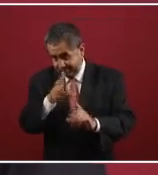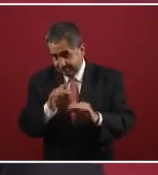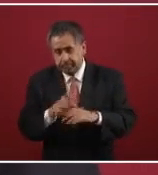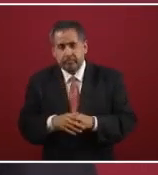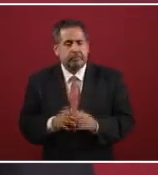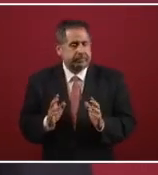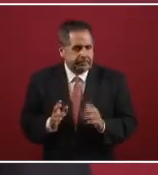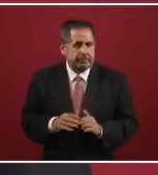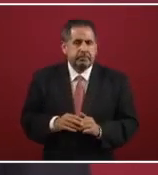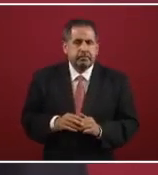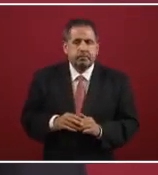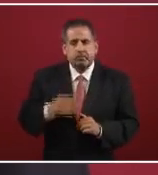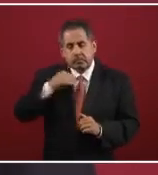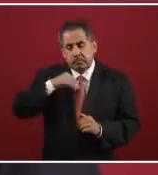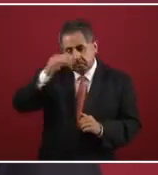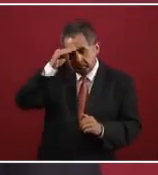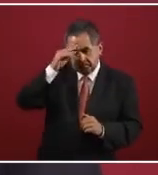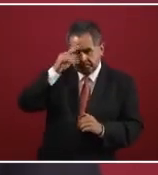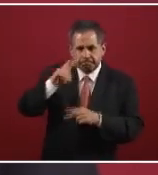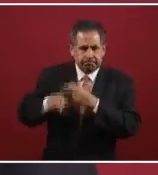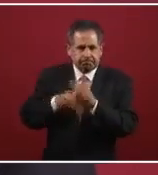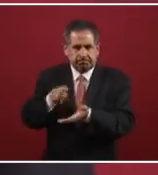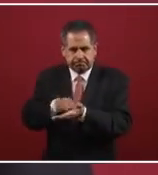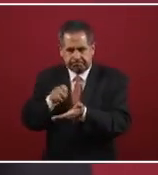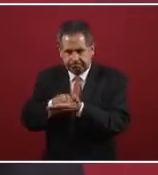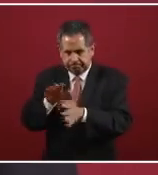se está buscando corregir